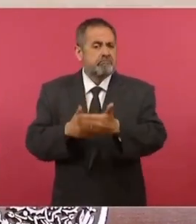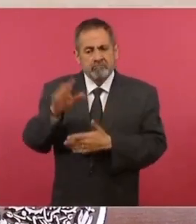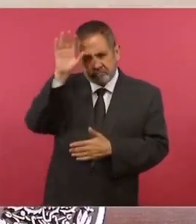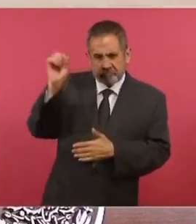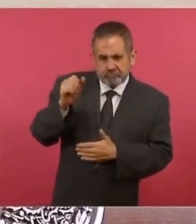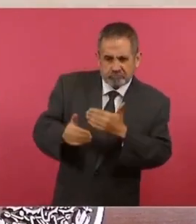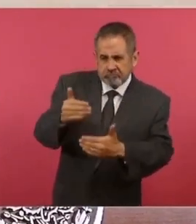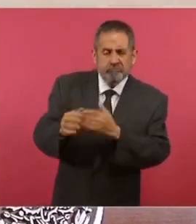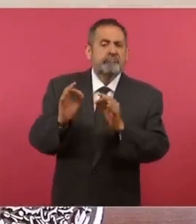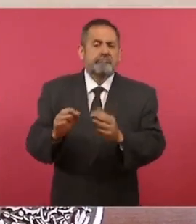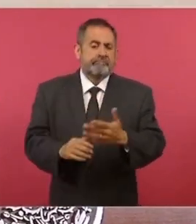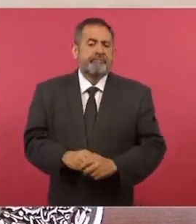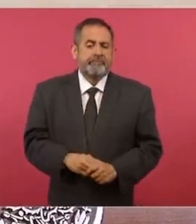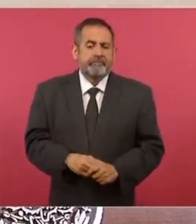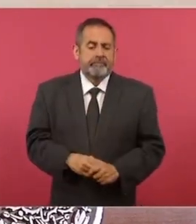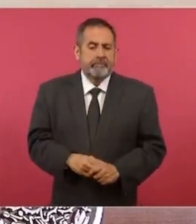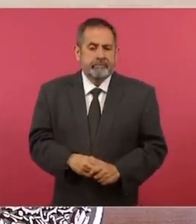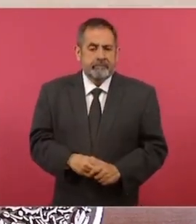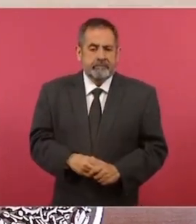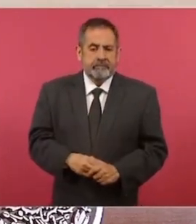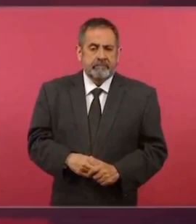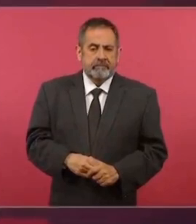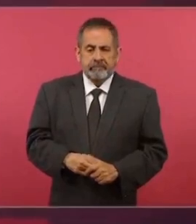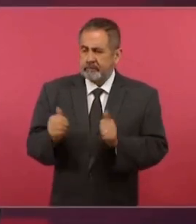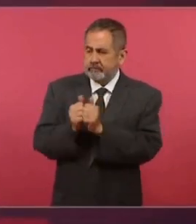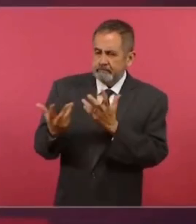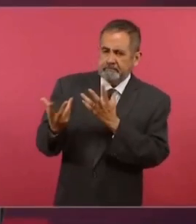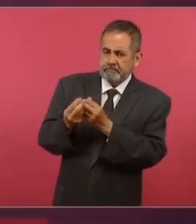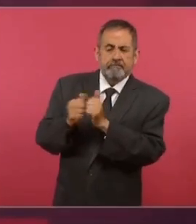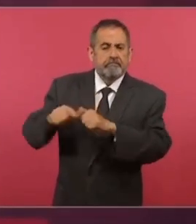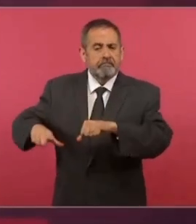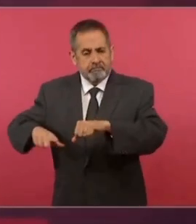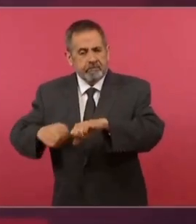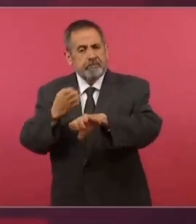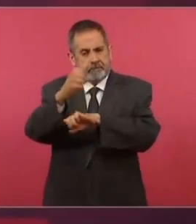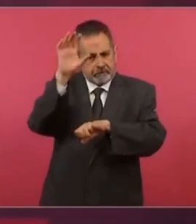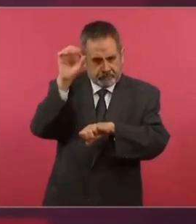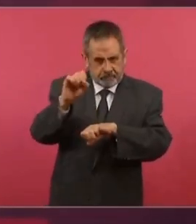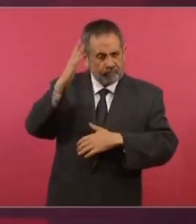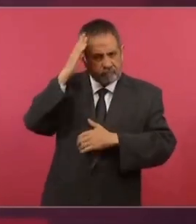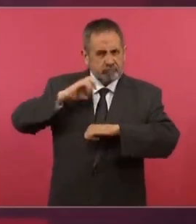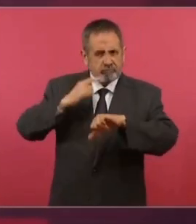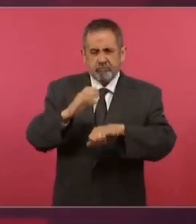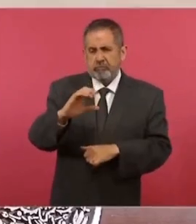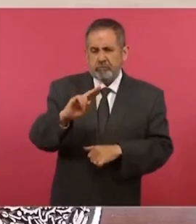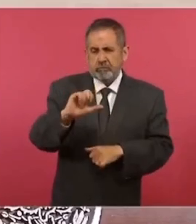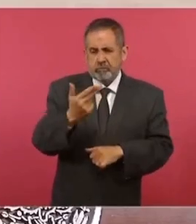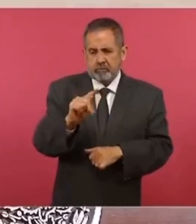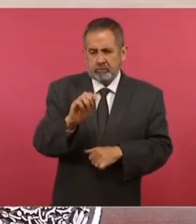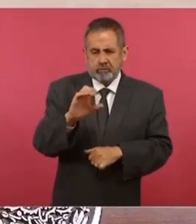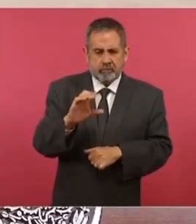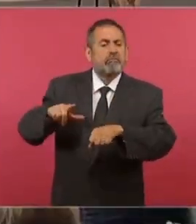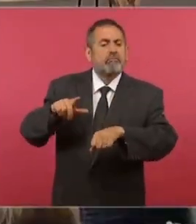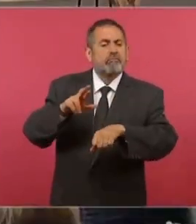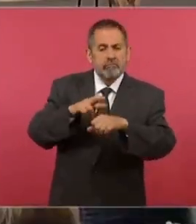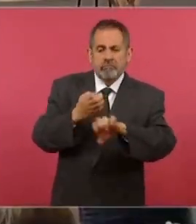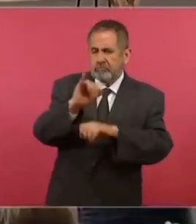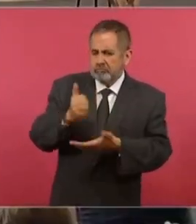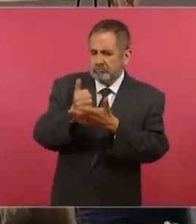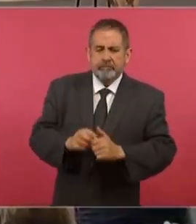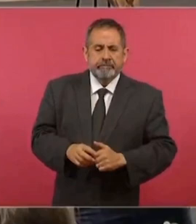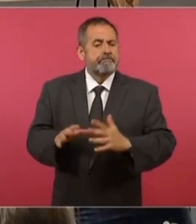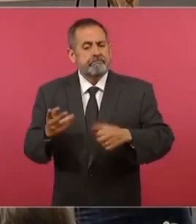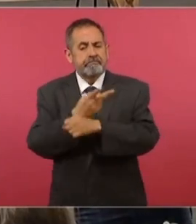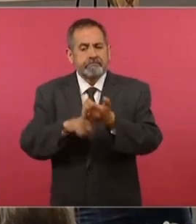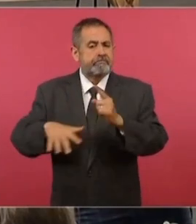Morelos y es la acción conjunta del gobierno del estado, que encabeza Cuauhtémoc Blanco, y el gobierno federal. Lo que